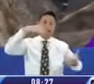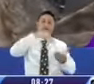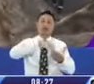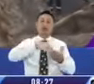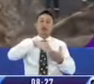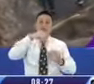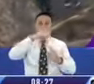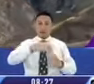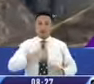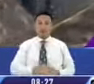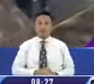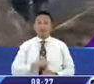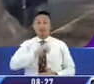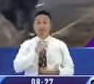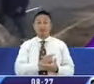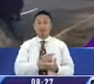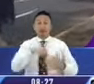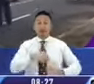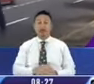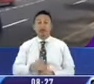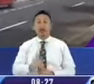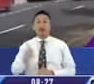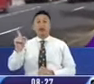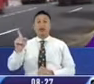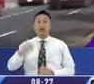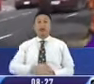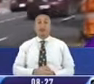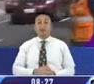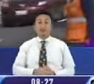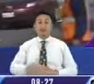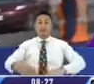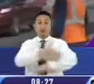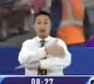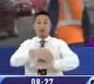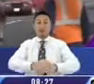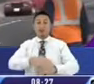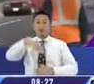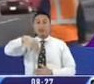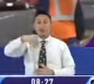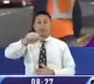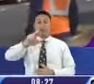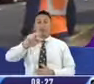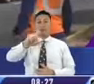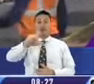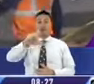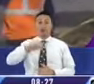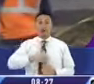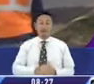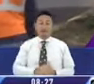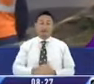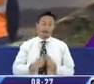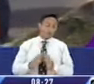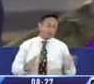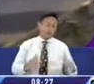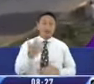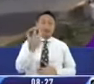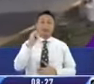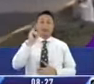va desde la Manuel Córdoba Galarza, desde el redondel de la Manuel Córdoba Galarza hasta abajo, hasta la 13 de junio.